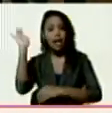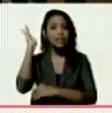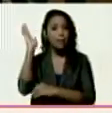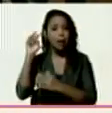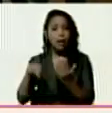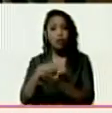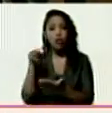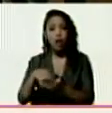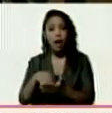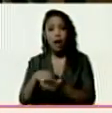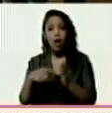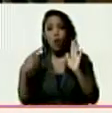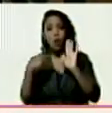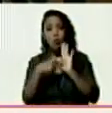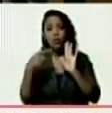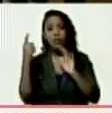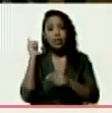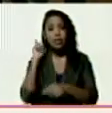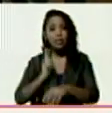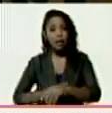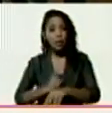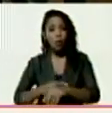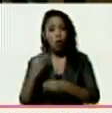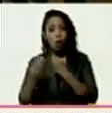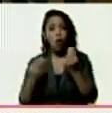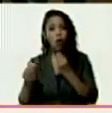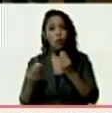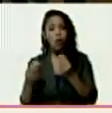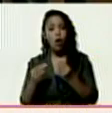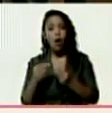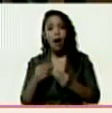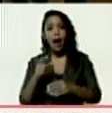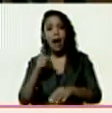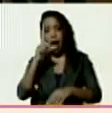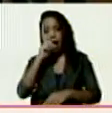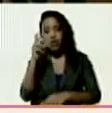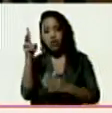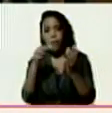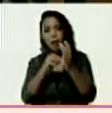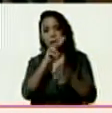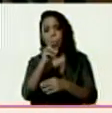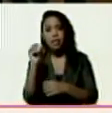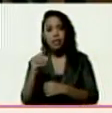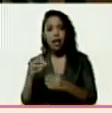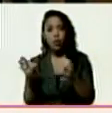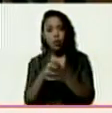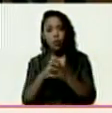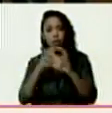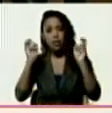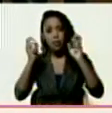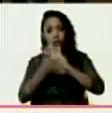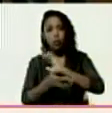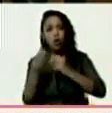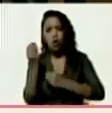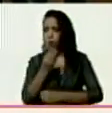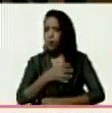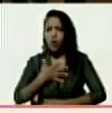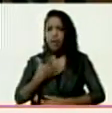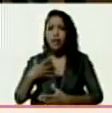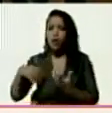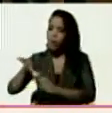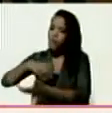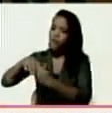Nacional para un periodo como es el periodo 2020, bueno, no puede ser un hecho de destrucción de